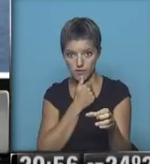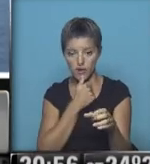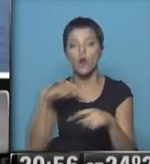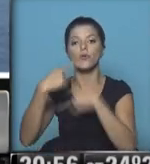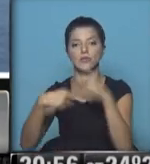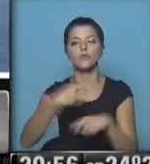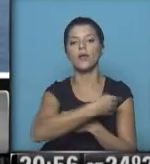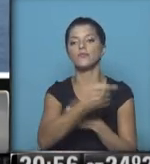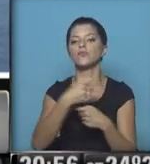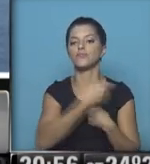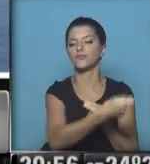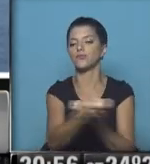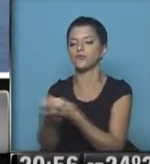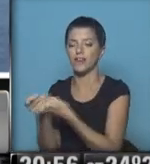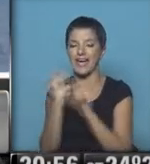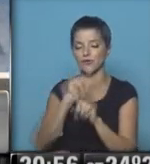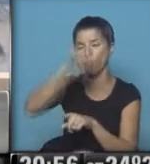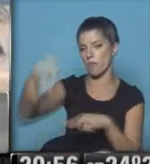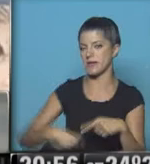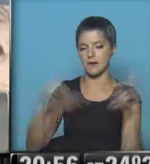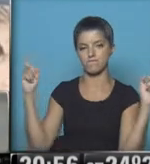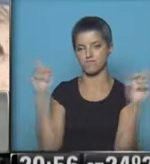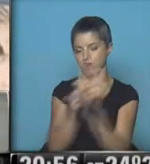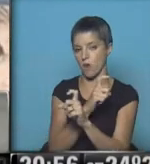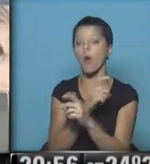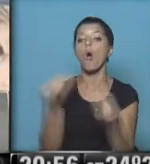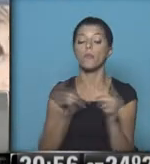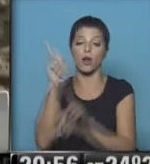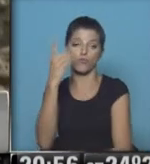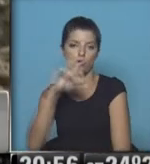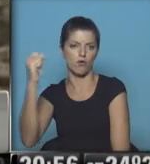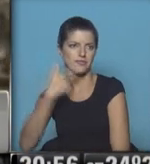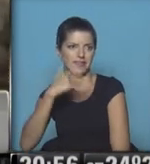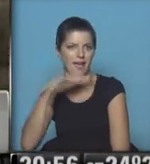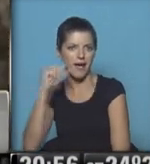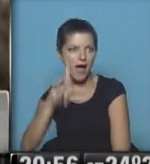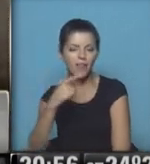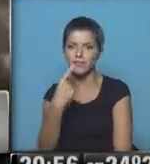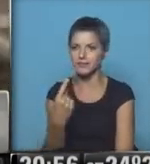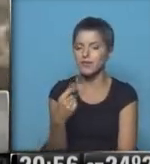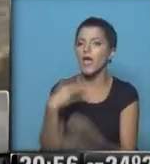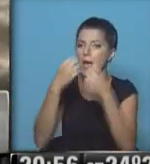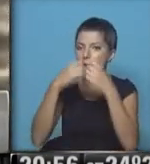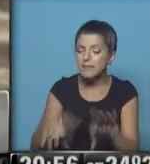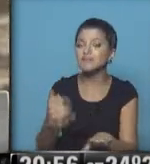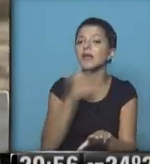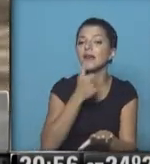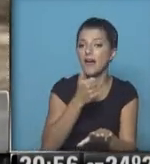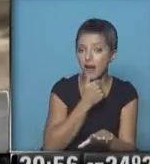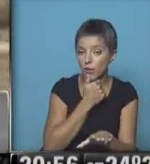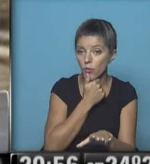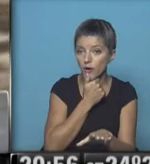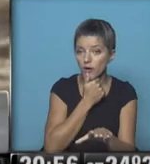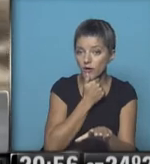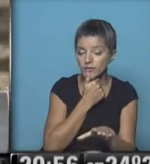esto está provocando quejas porque hay algunos concejales que dicen que tienen que comenzar a usar aguas servidas para